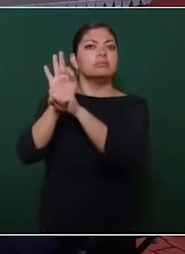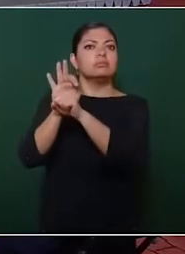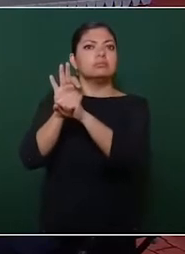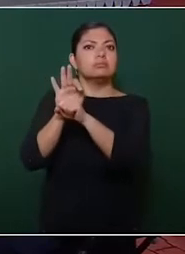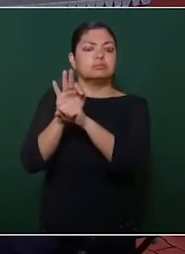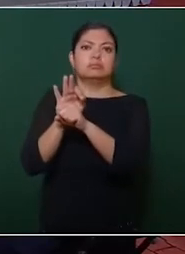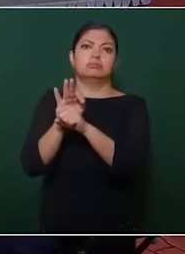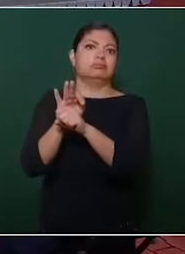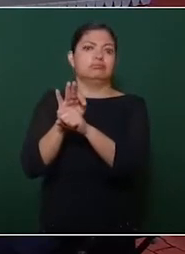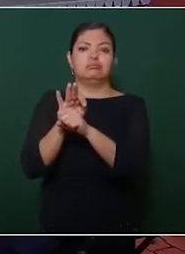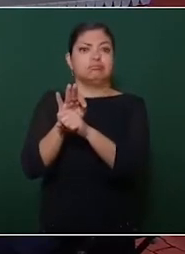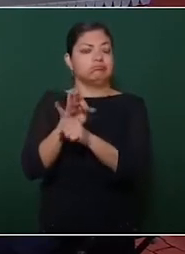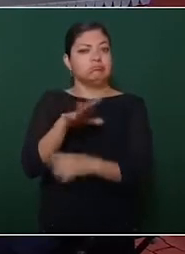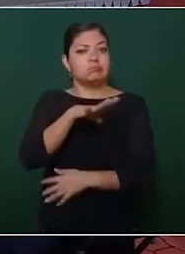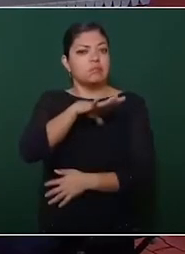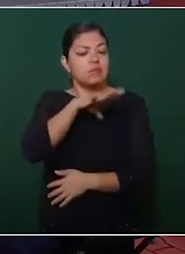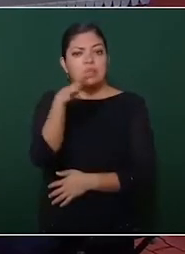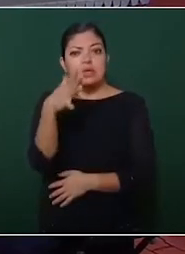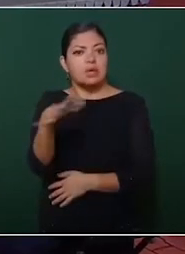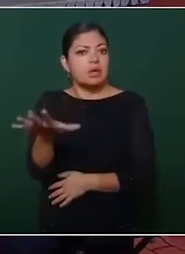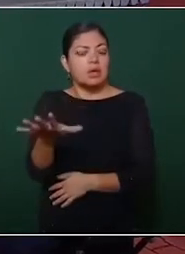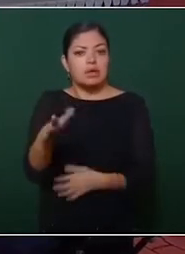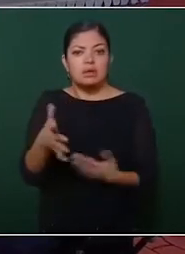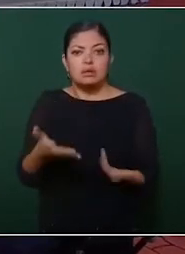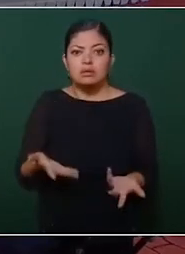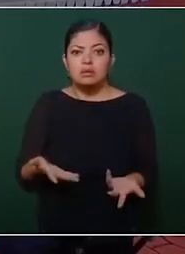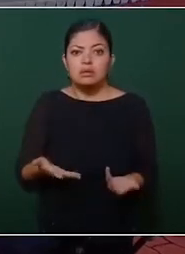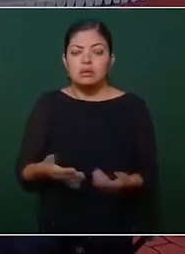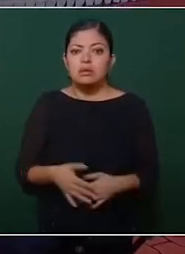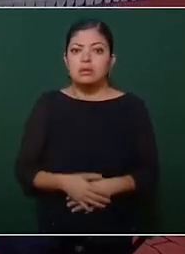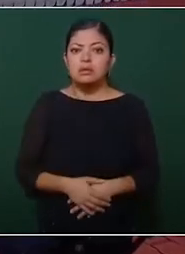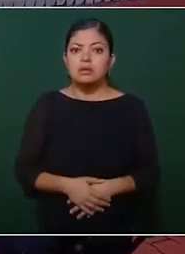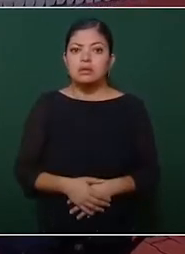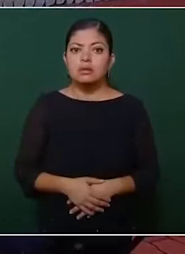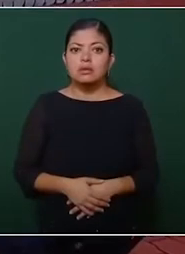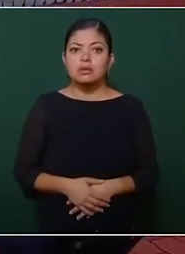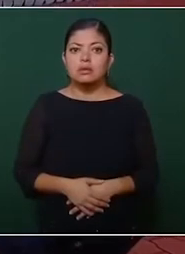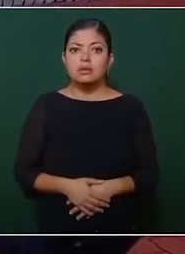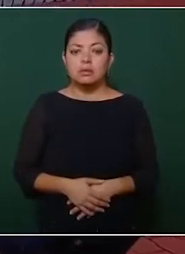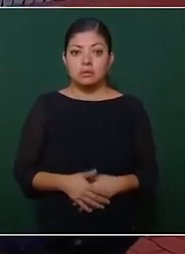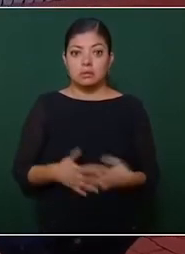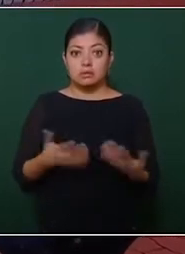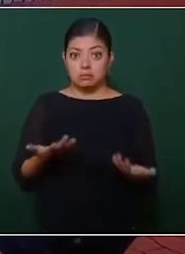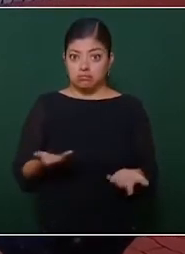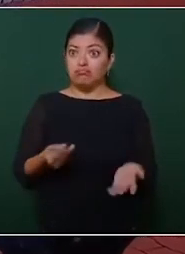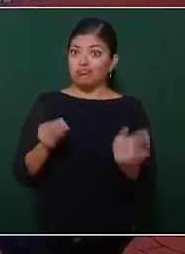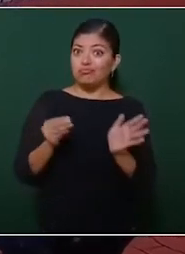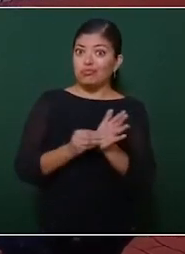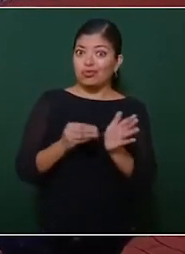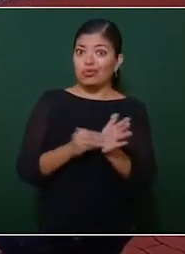se cierne todavía